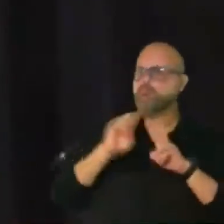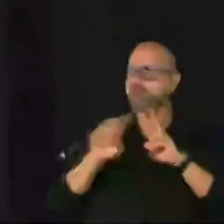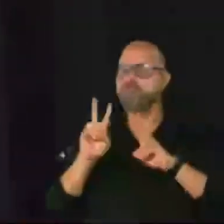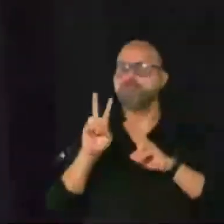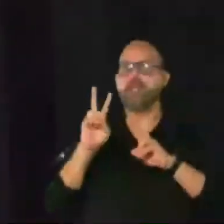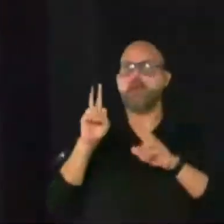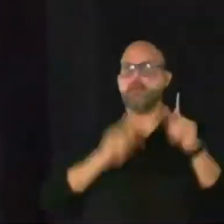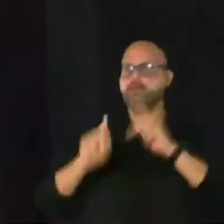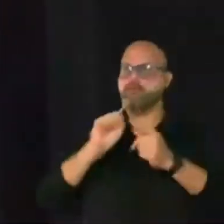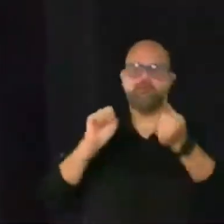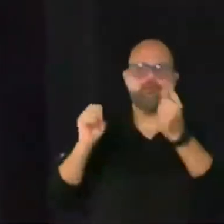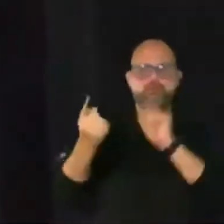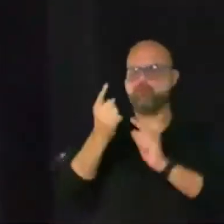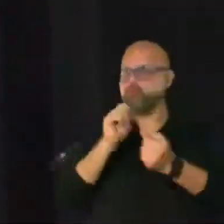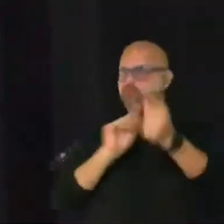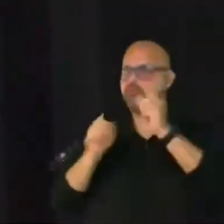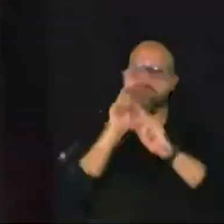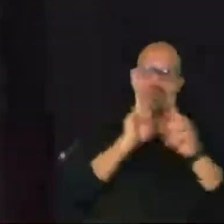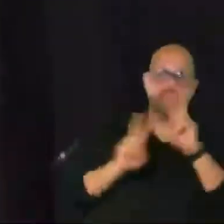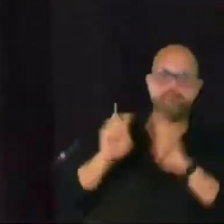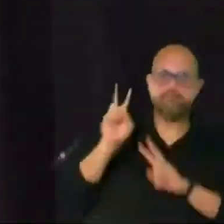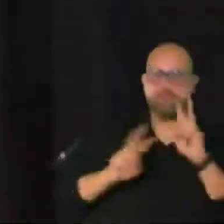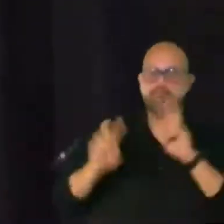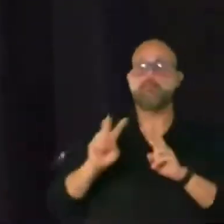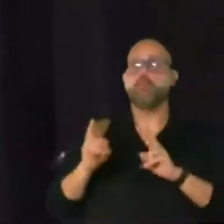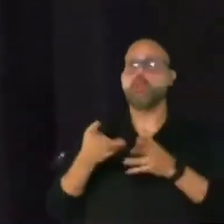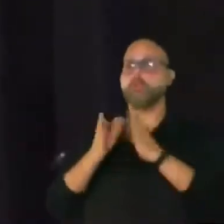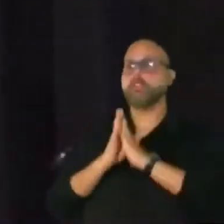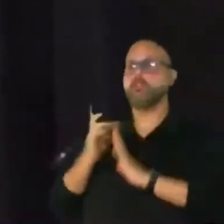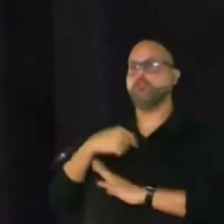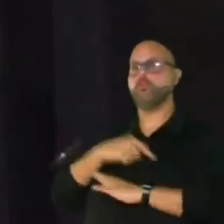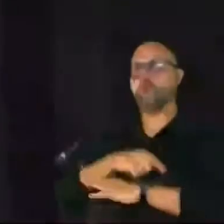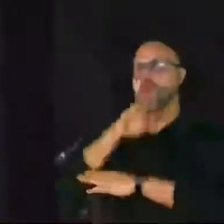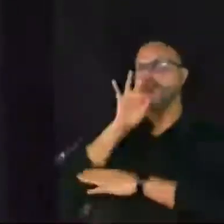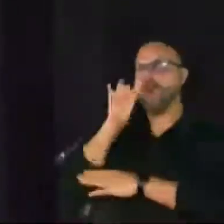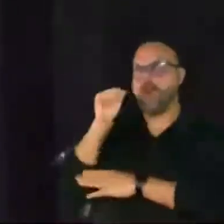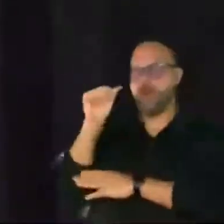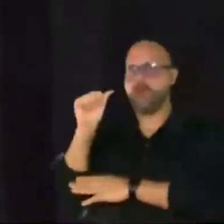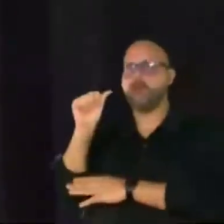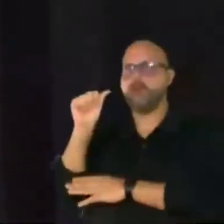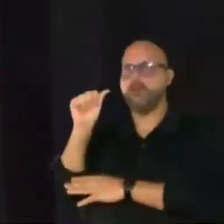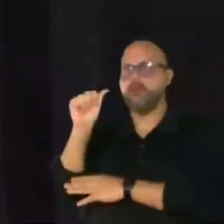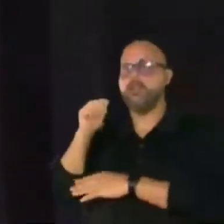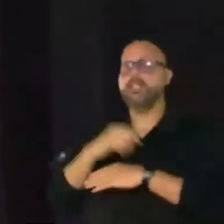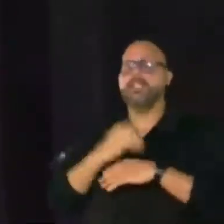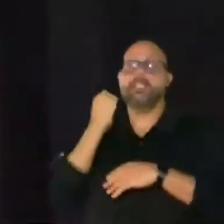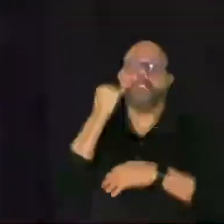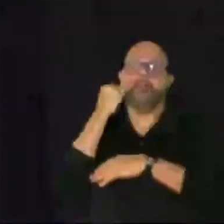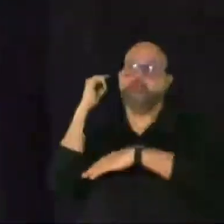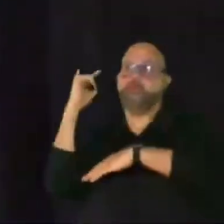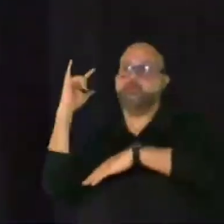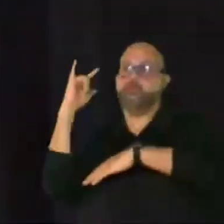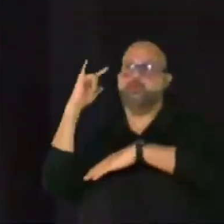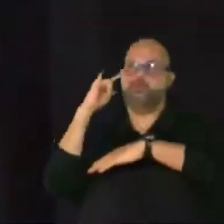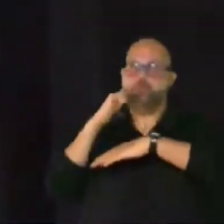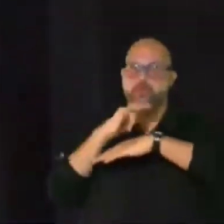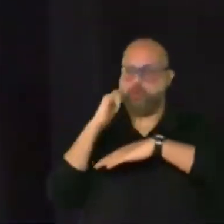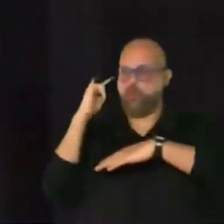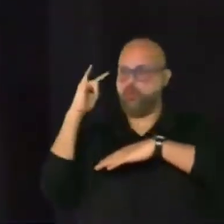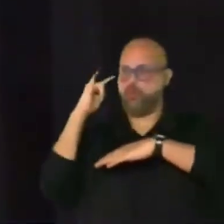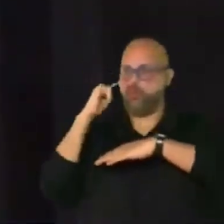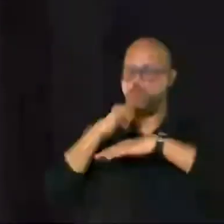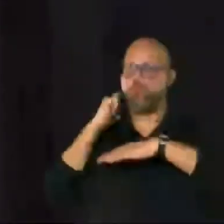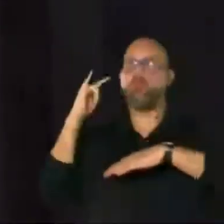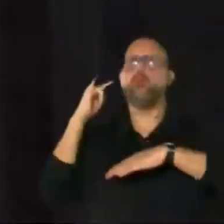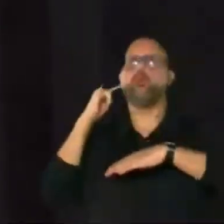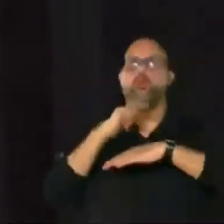logró, en una petición que hicimos a la FAA, que los vuelos se continúen llegando a través del aeropuerto internacional